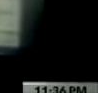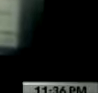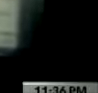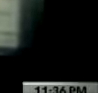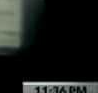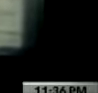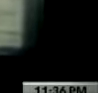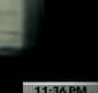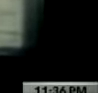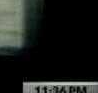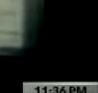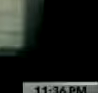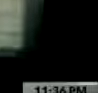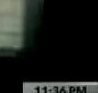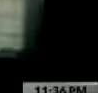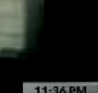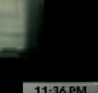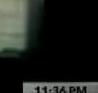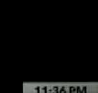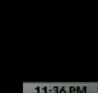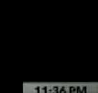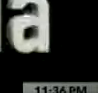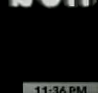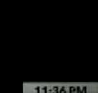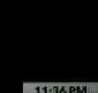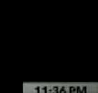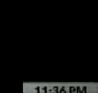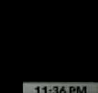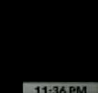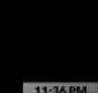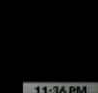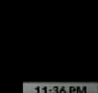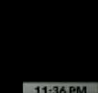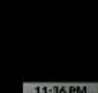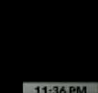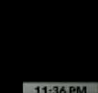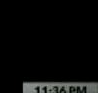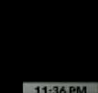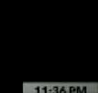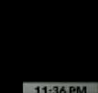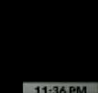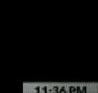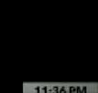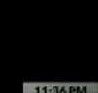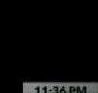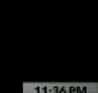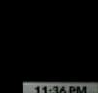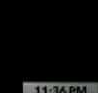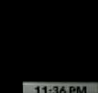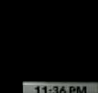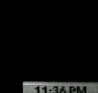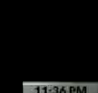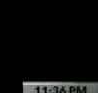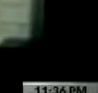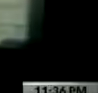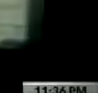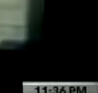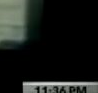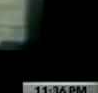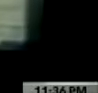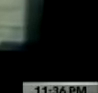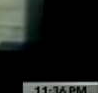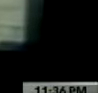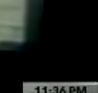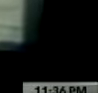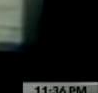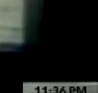Lo espiritual se va por la bocina. El mundo virtual se adueña del planeta. El niño de hoy en día se quita la